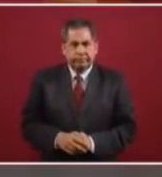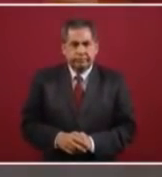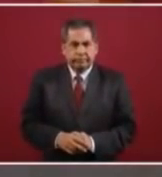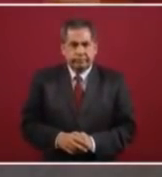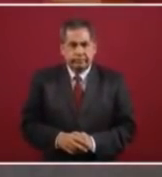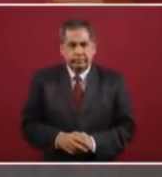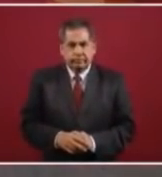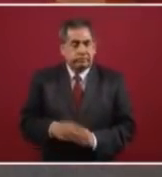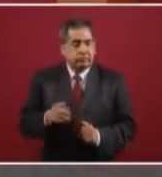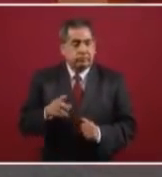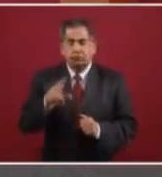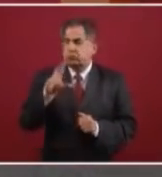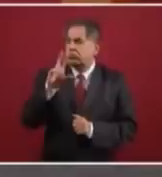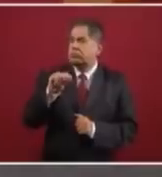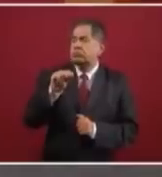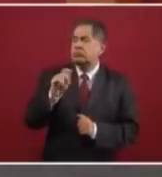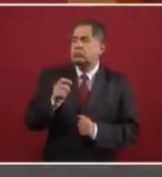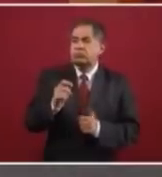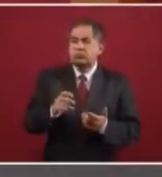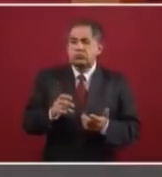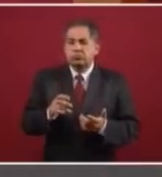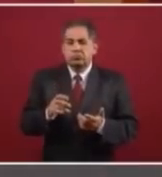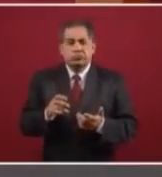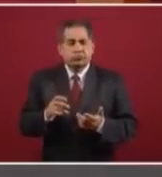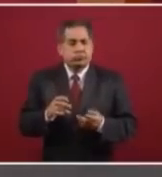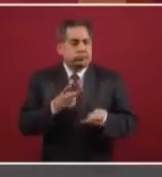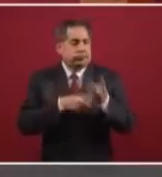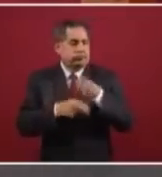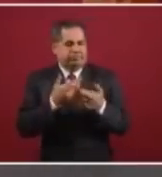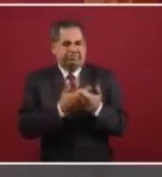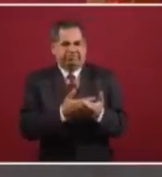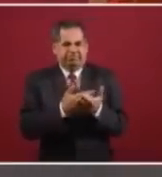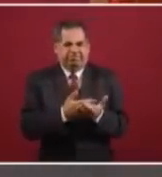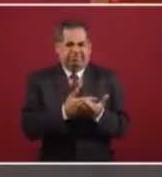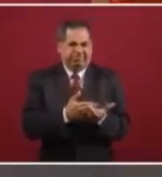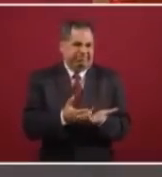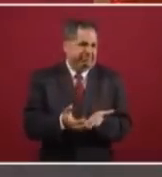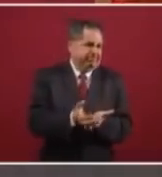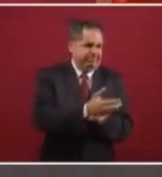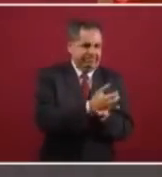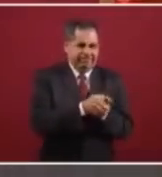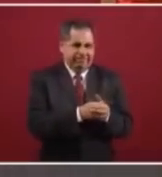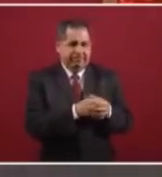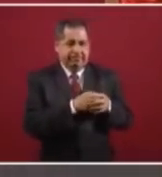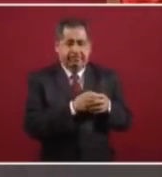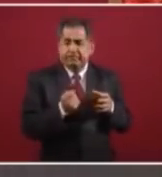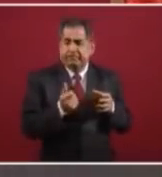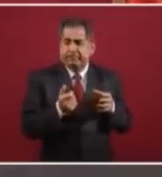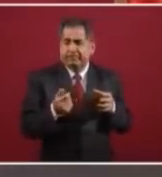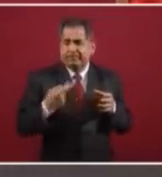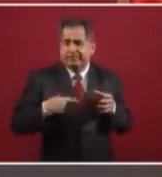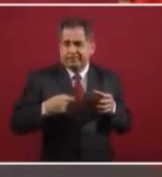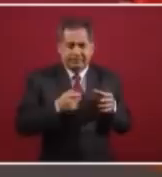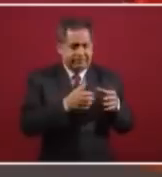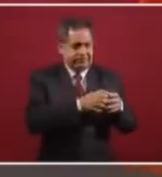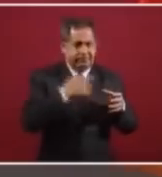que no se acumule nada más la riqueza en unas cuantas manos